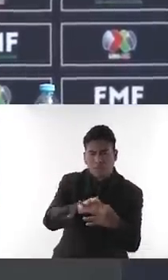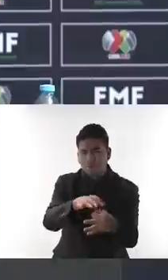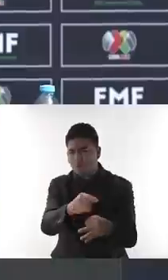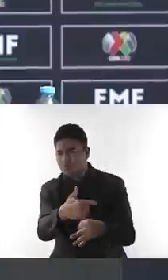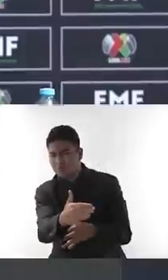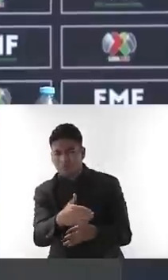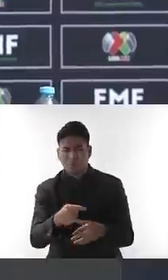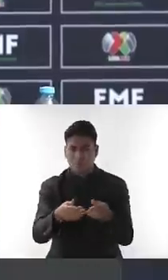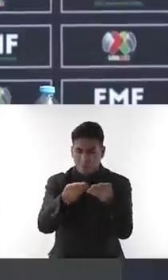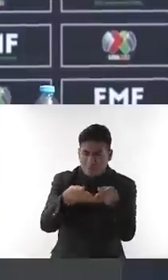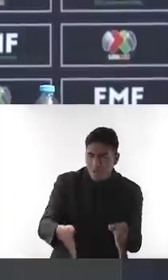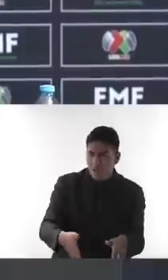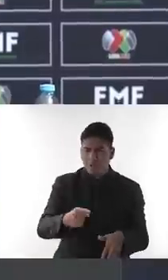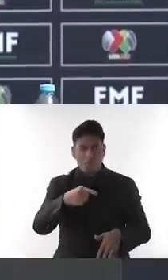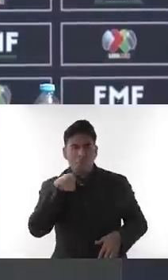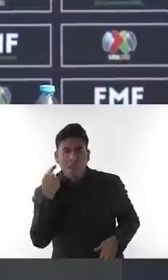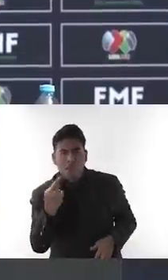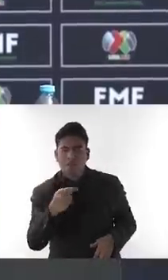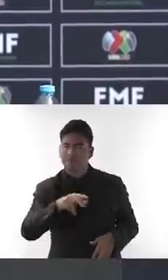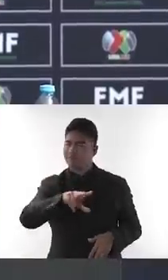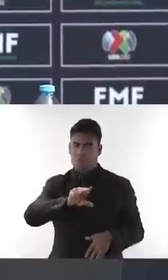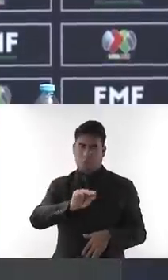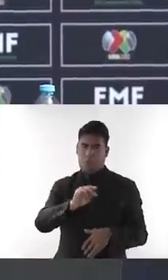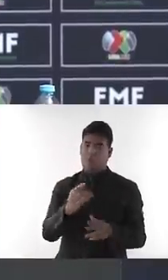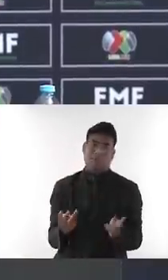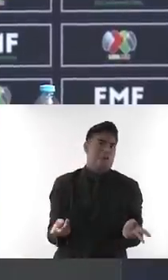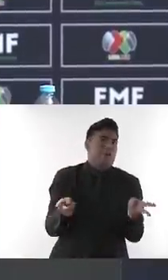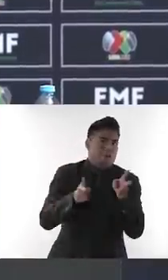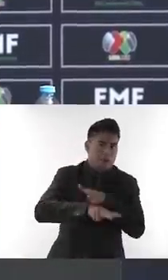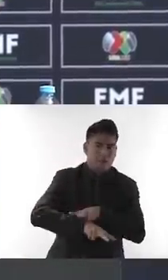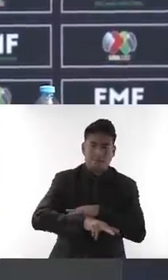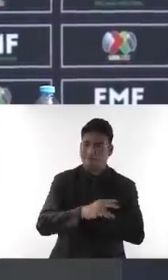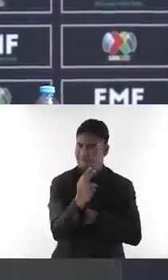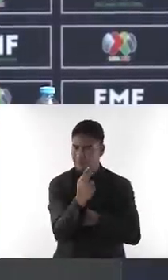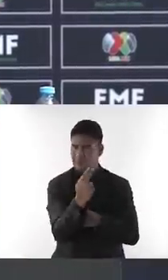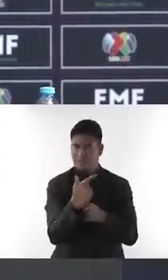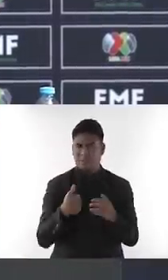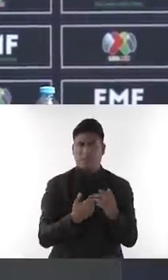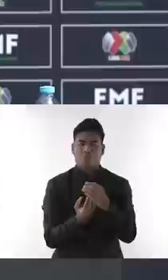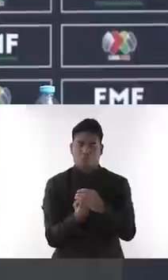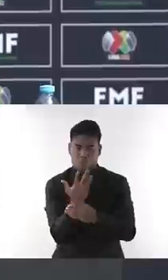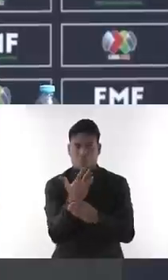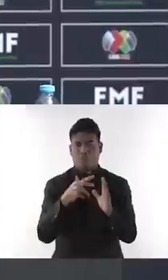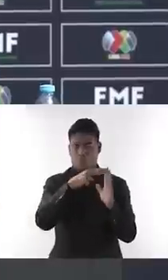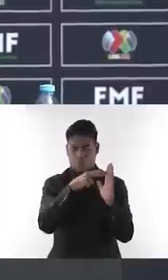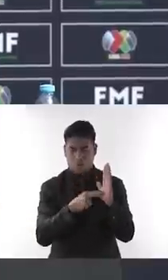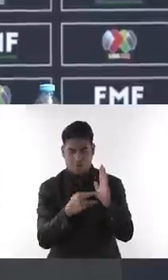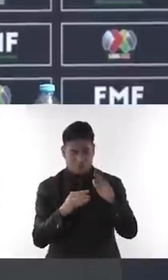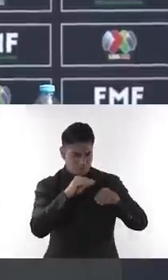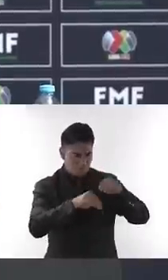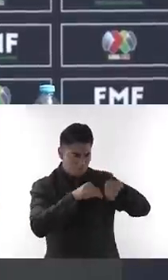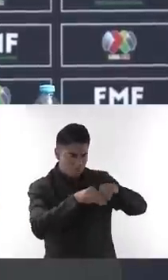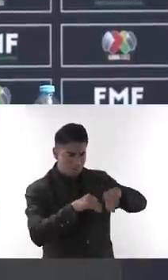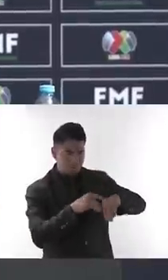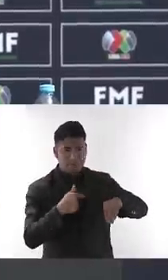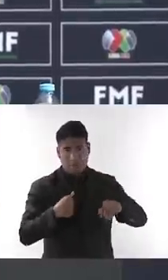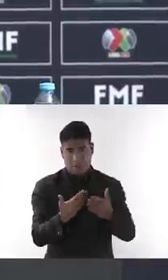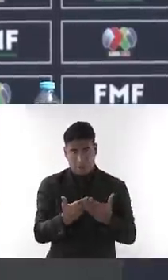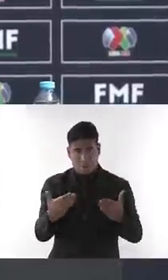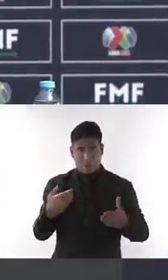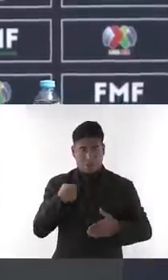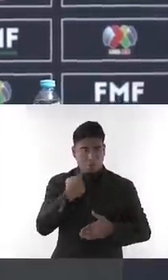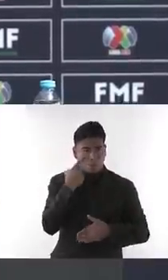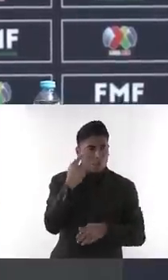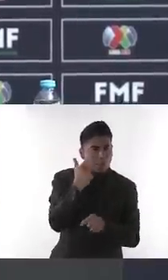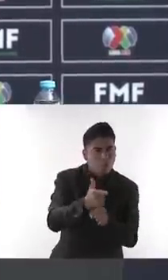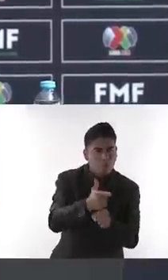es un momento donde, con estas reformas en su conjunto, pues tú ves un incremento del valor de la competencia y